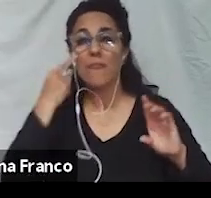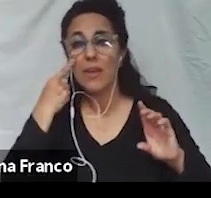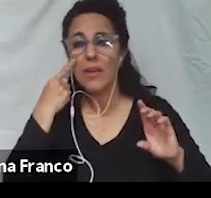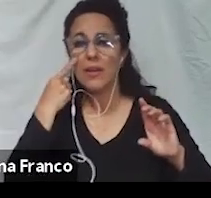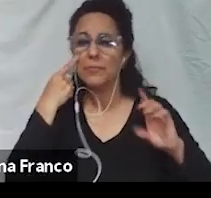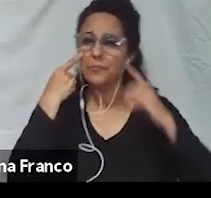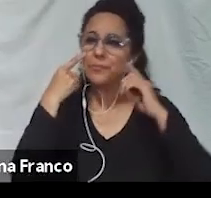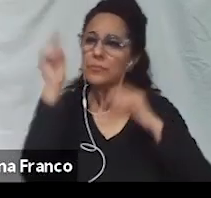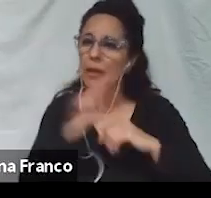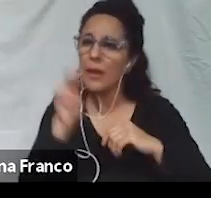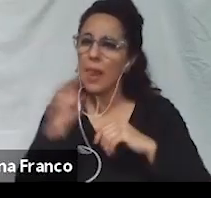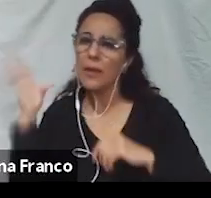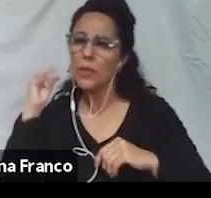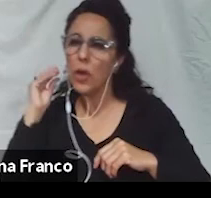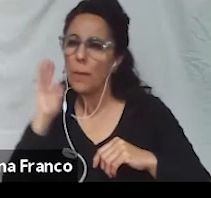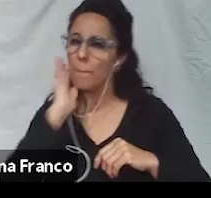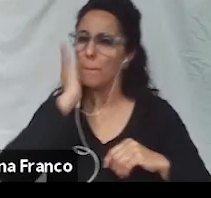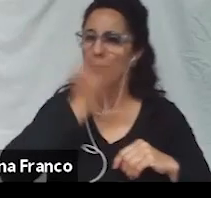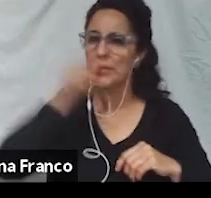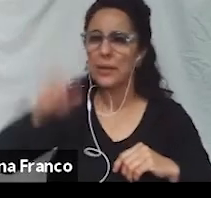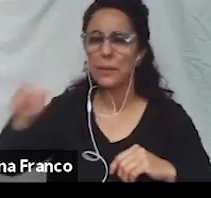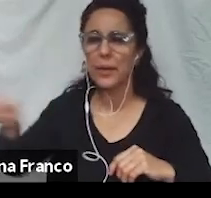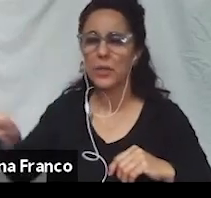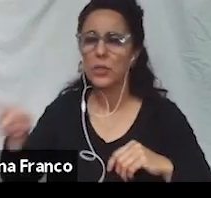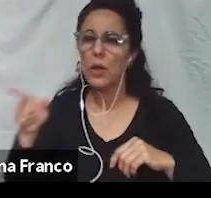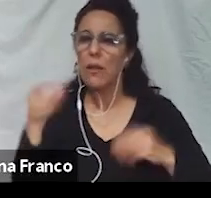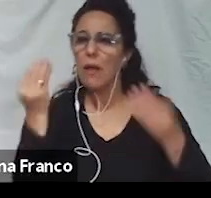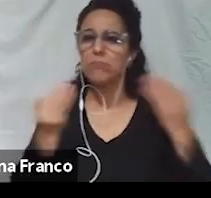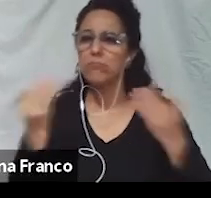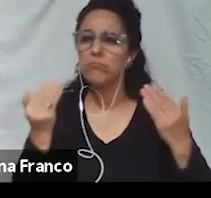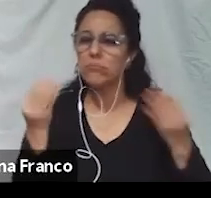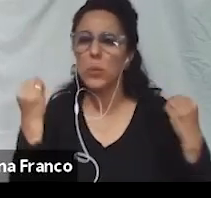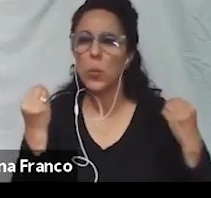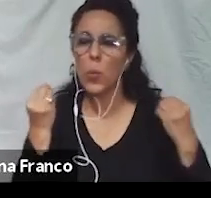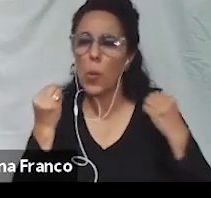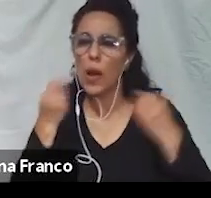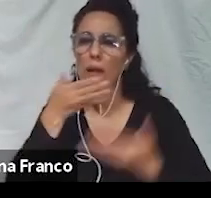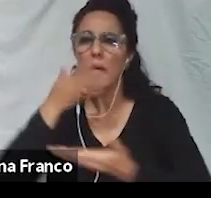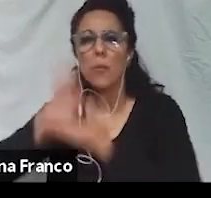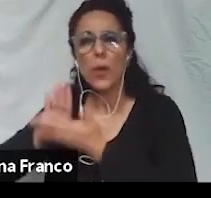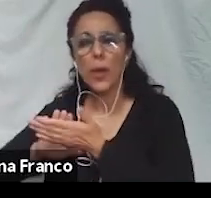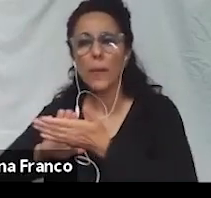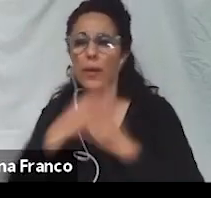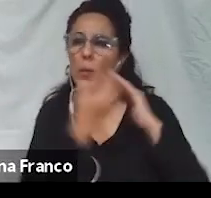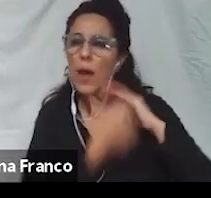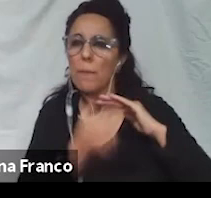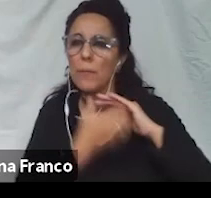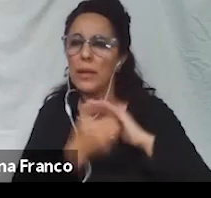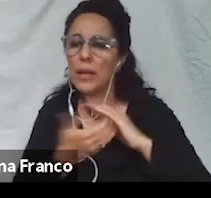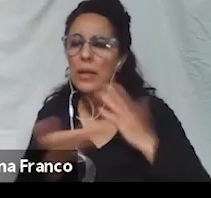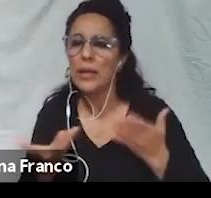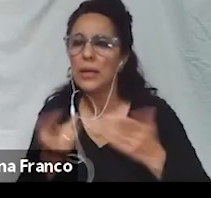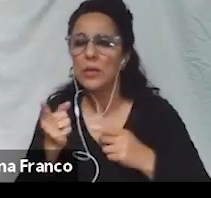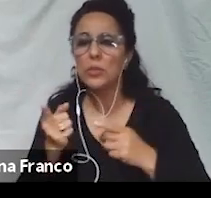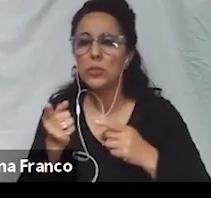si usé un lector de pantalla mobile, cuál versión, y también, por ejemplo, si estoy haciendo pruebas en una aplicación, es